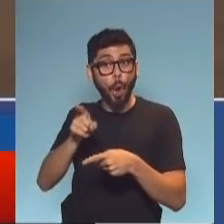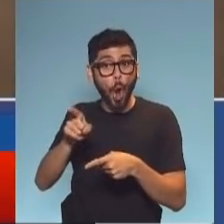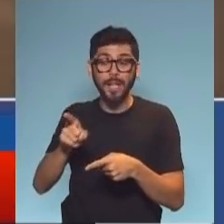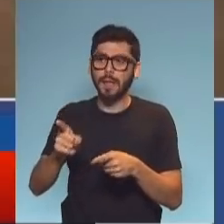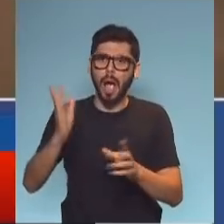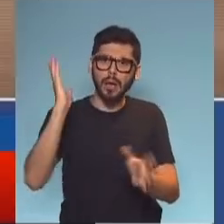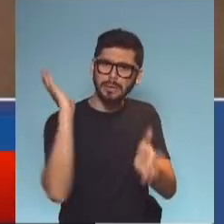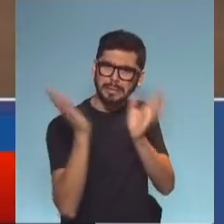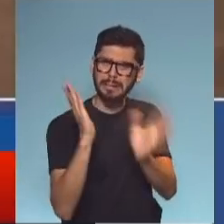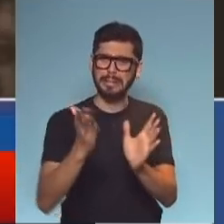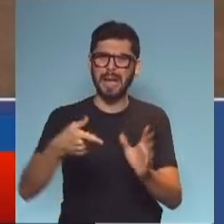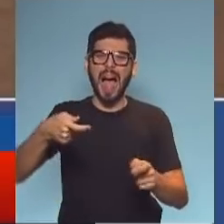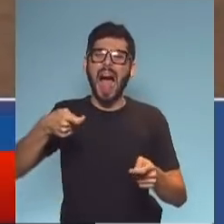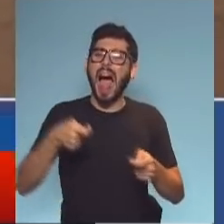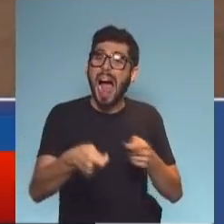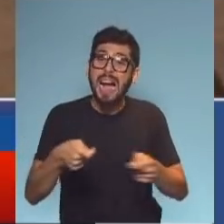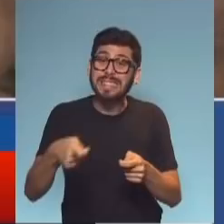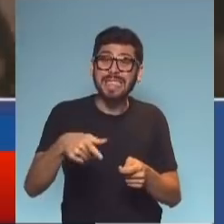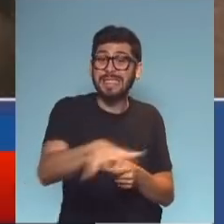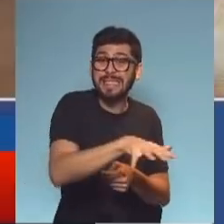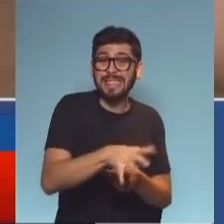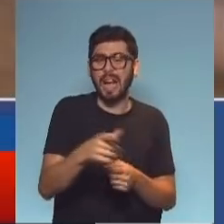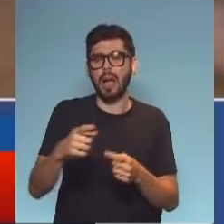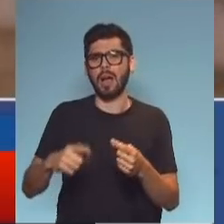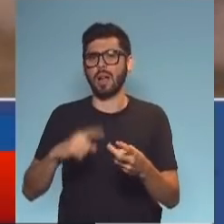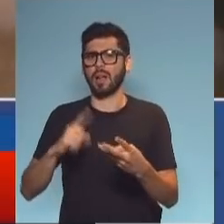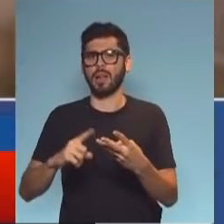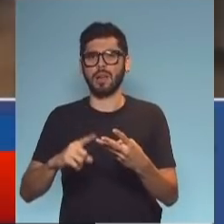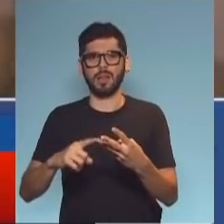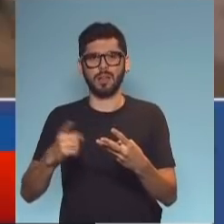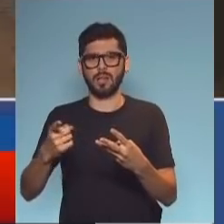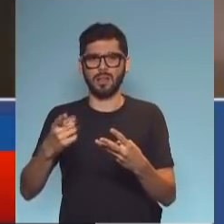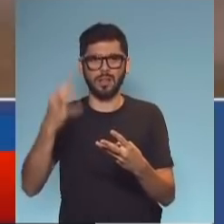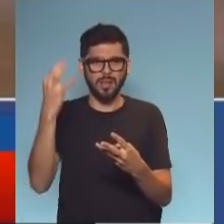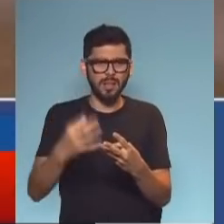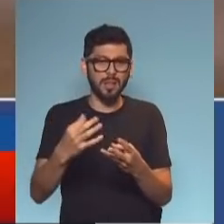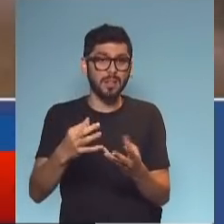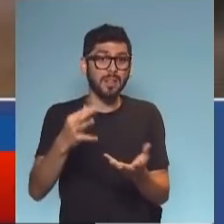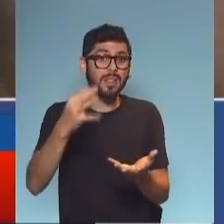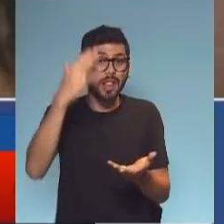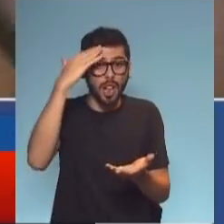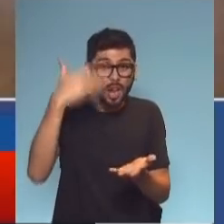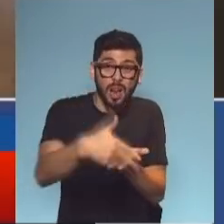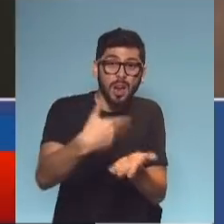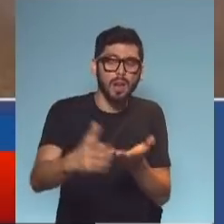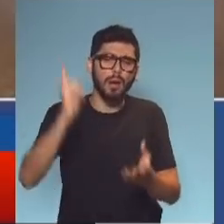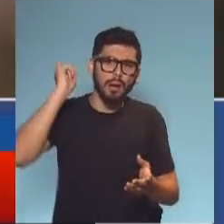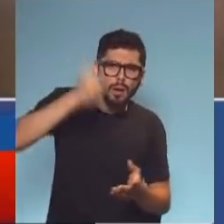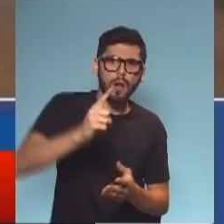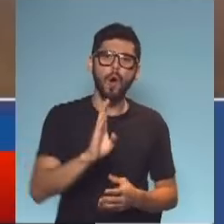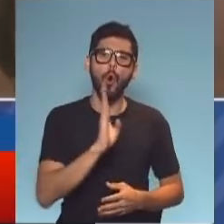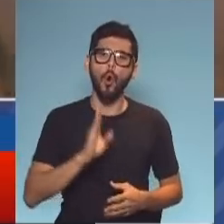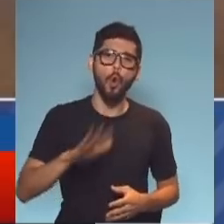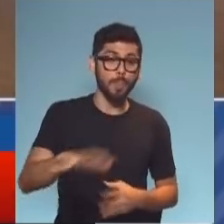reprime y que asesina, que implementa limpieza étnica, judaización del territorio